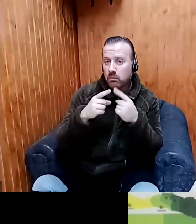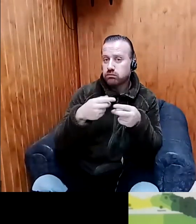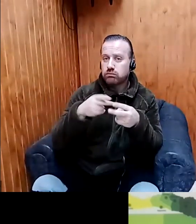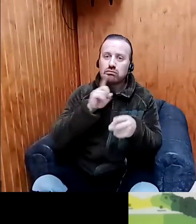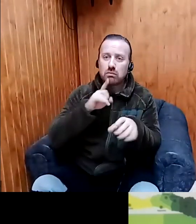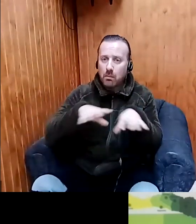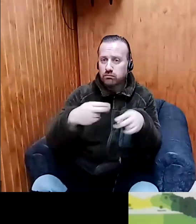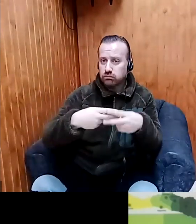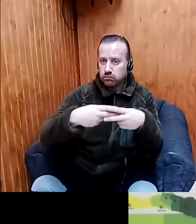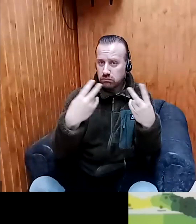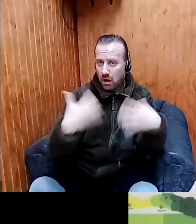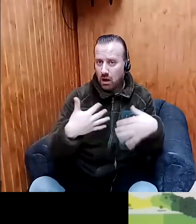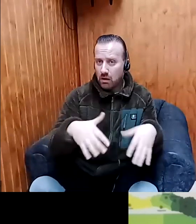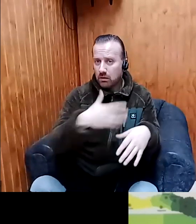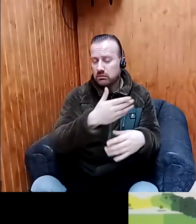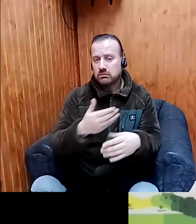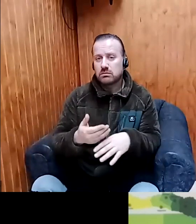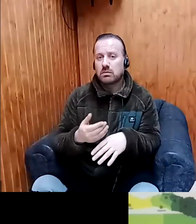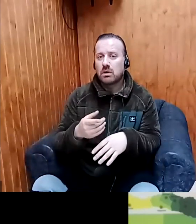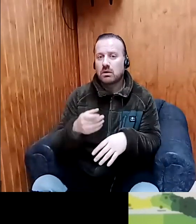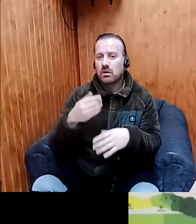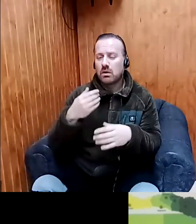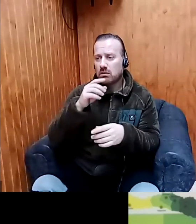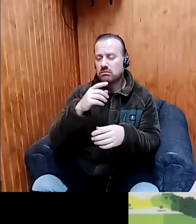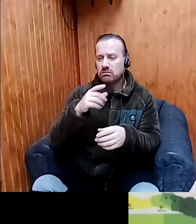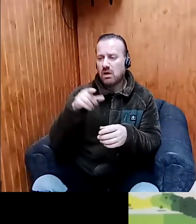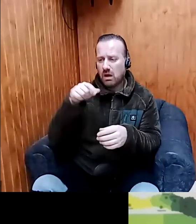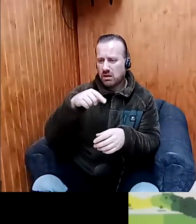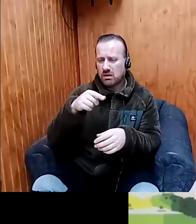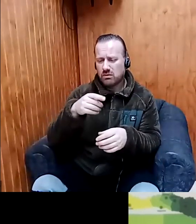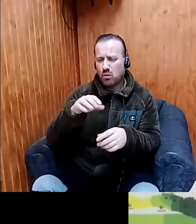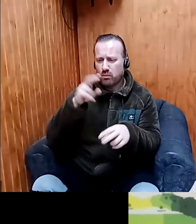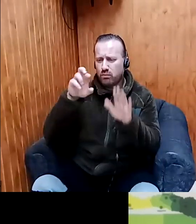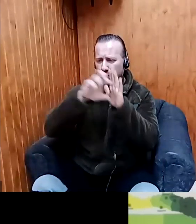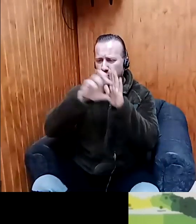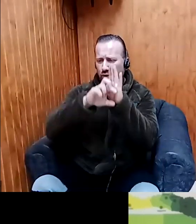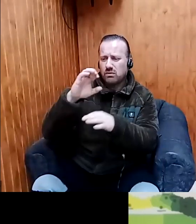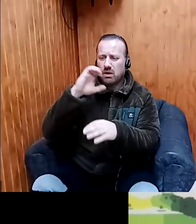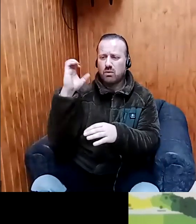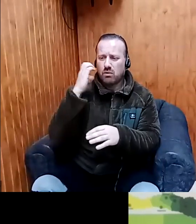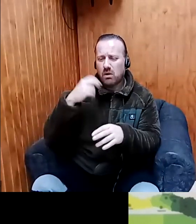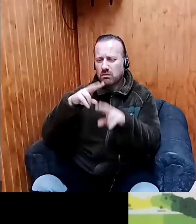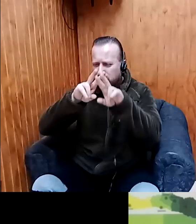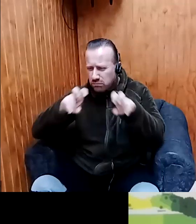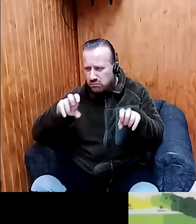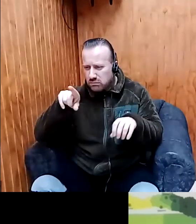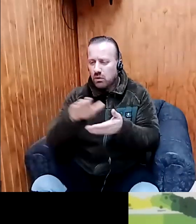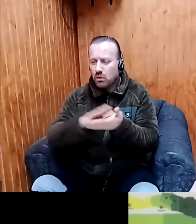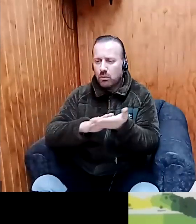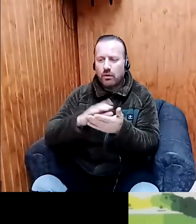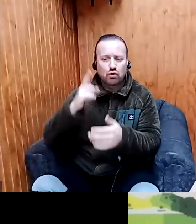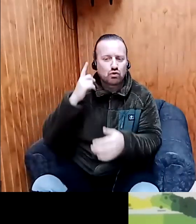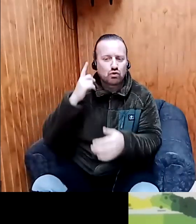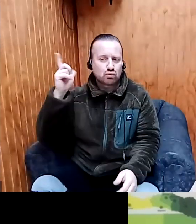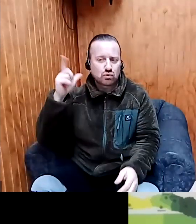compañeras Digna Couso y Marisa Hernández han trabajado mucho en un proyecto europeo sobre indagación, donde hablábamos de acústica, ¿no? Dentro de la